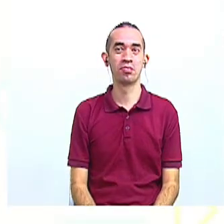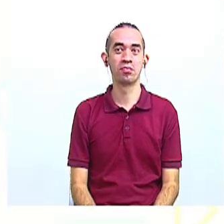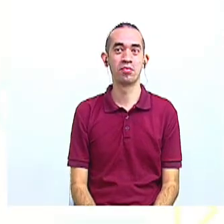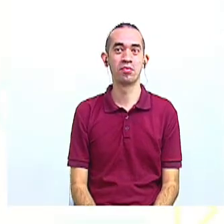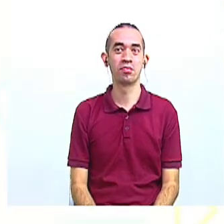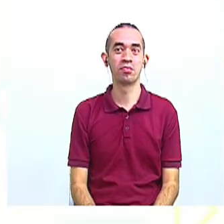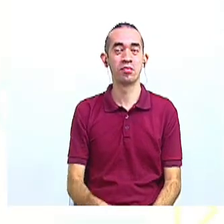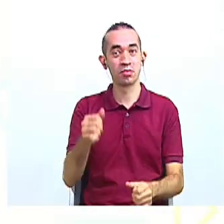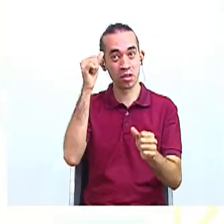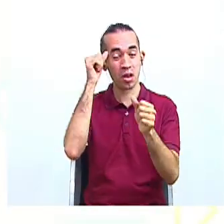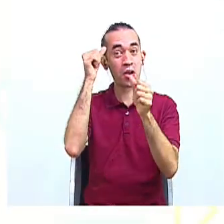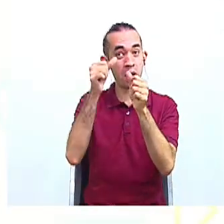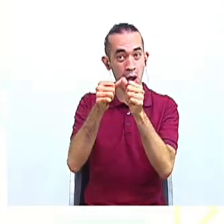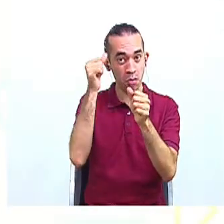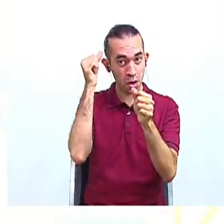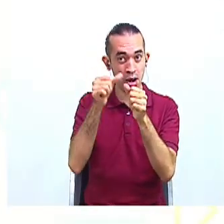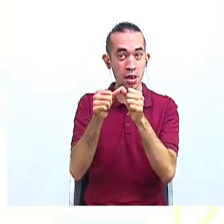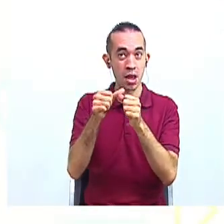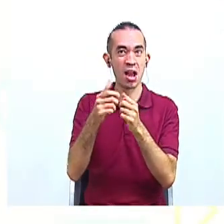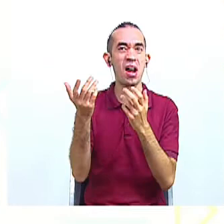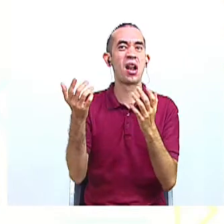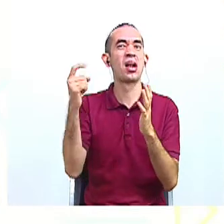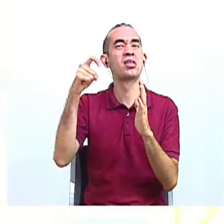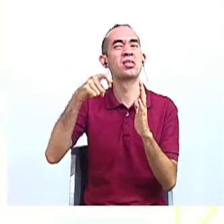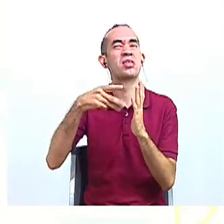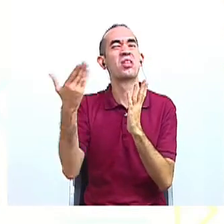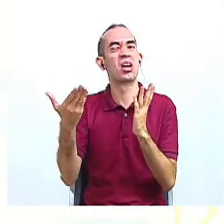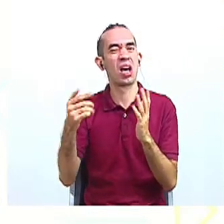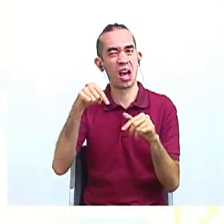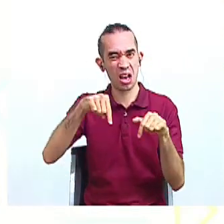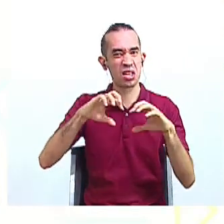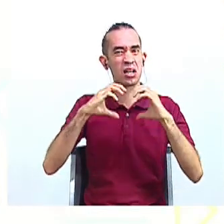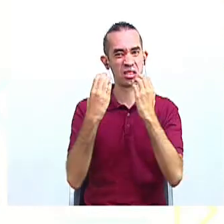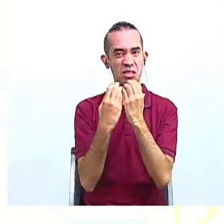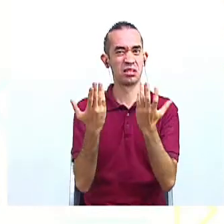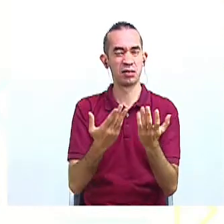Vamos a recordar lo que vamos a necesitar para nuestra clase.